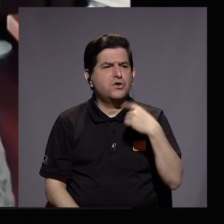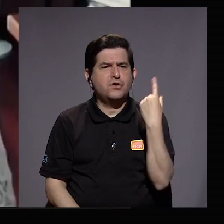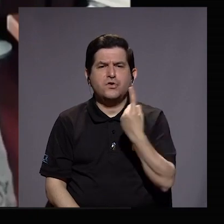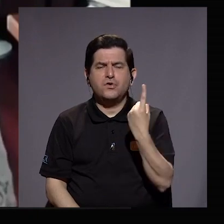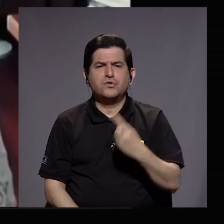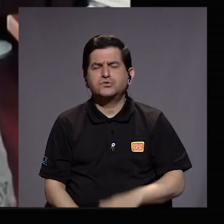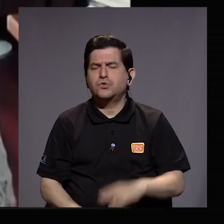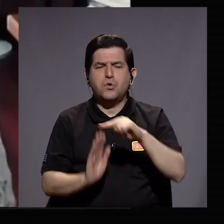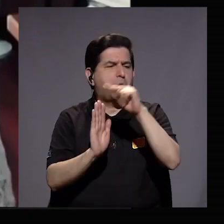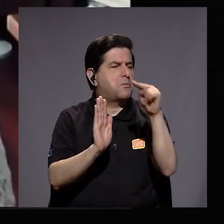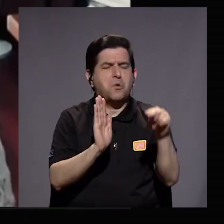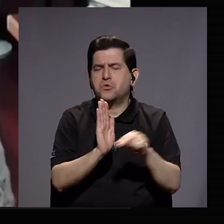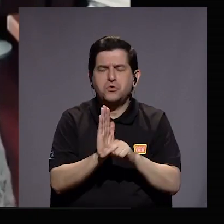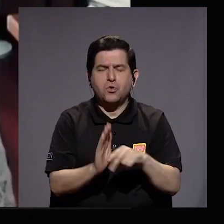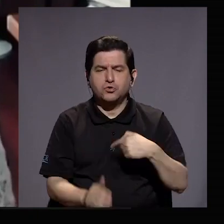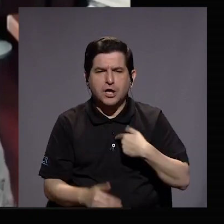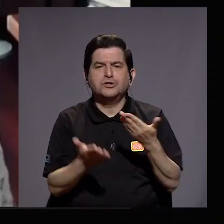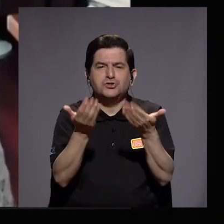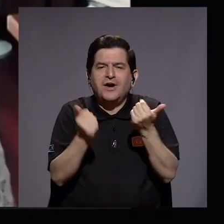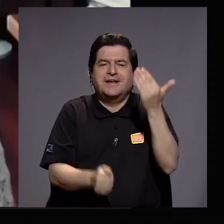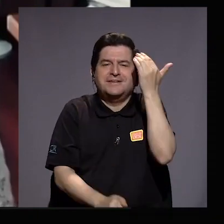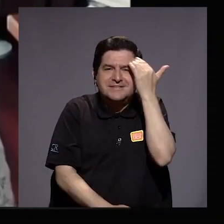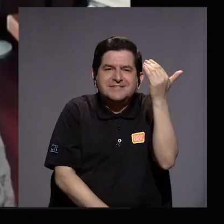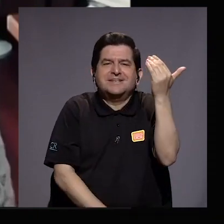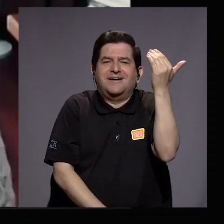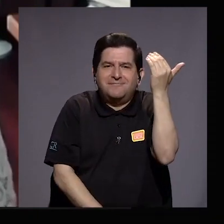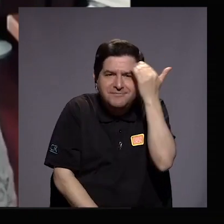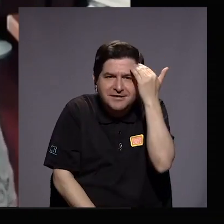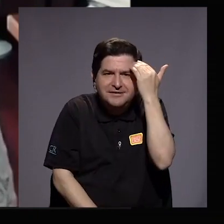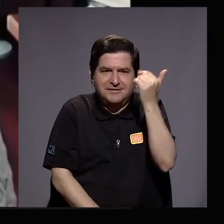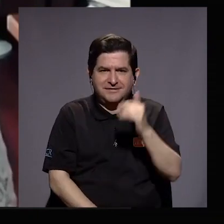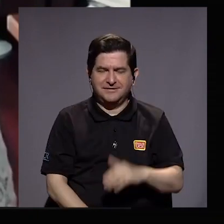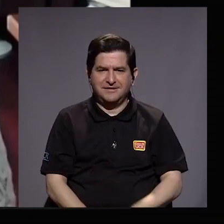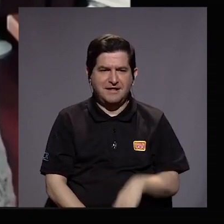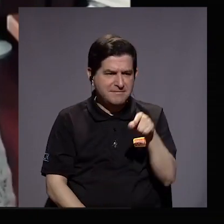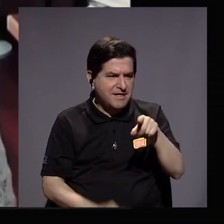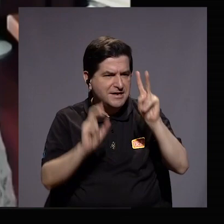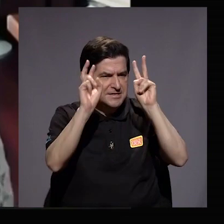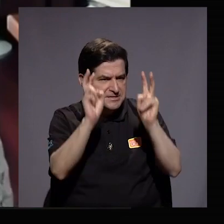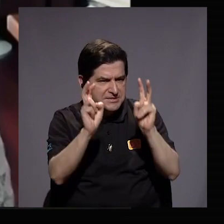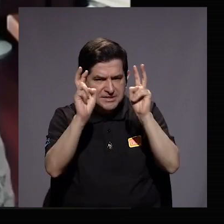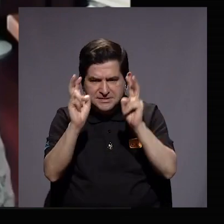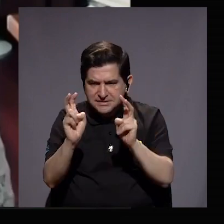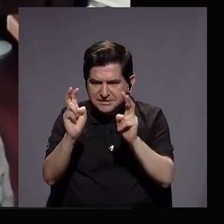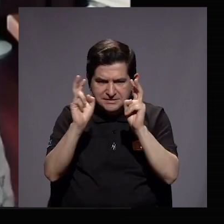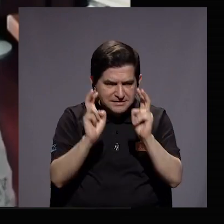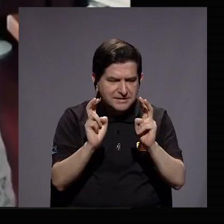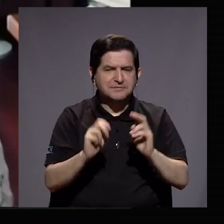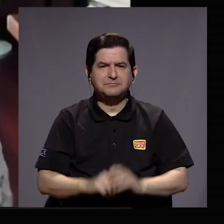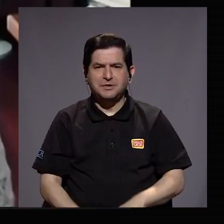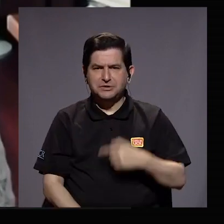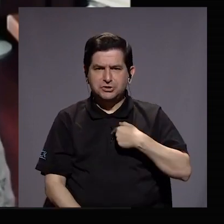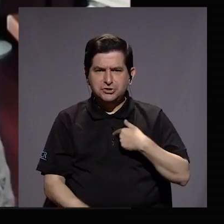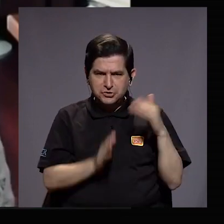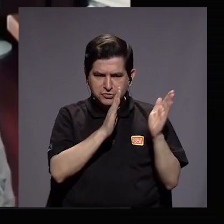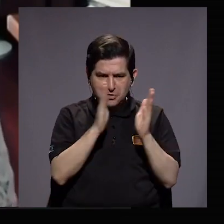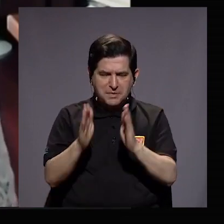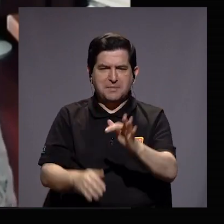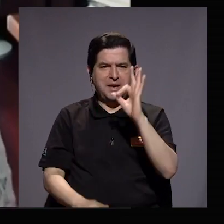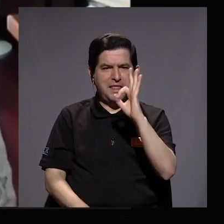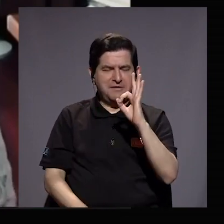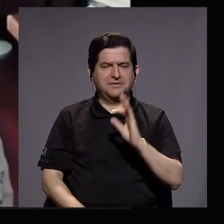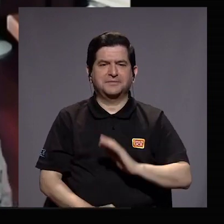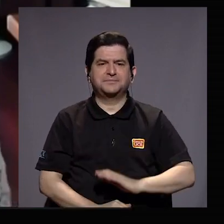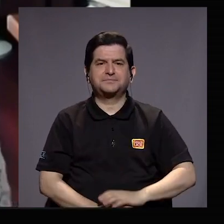sacar simplemente la nota, pues sino por saber en la materia y quedar preparada en